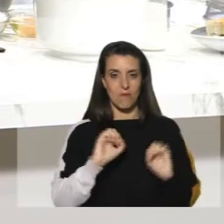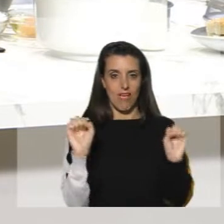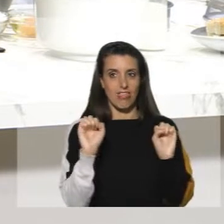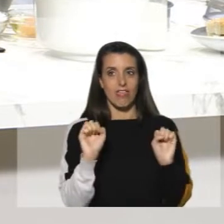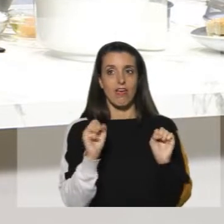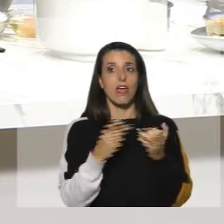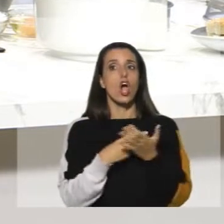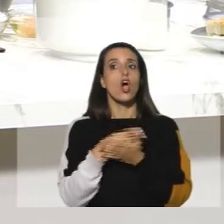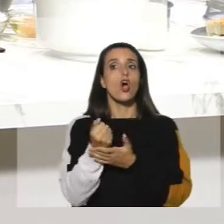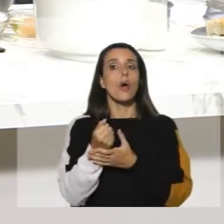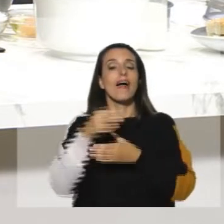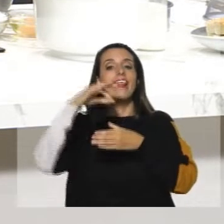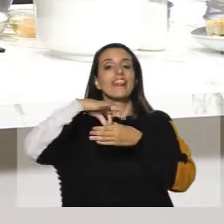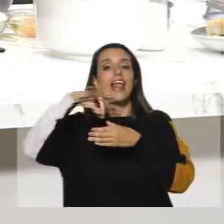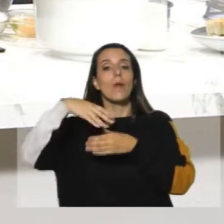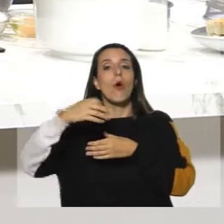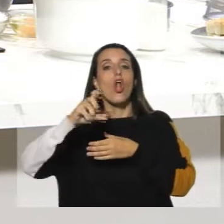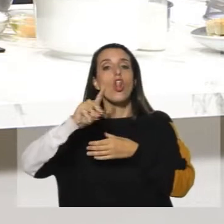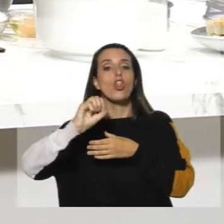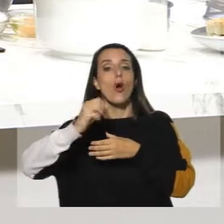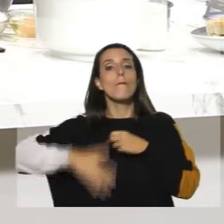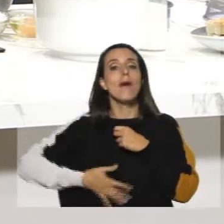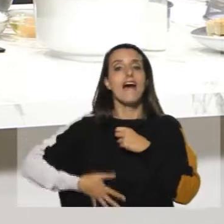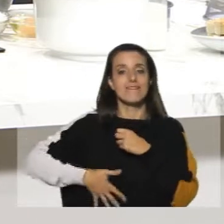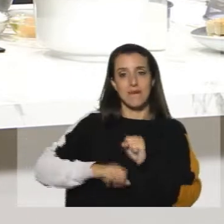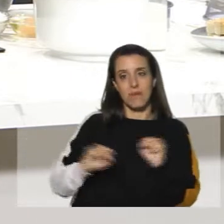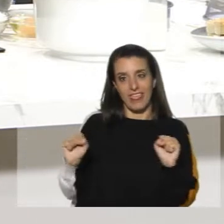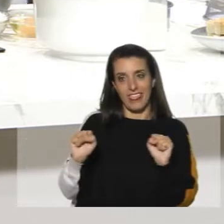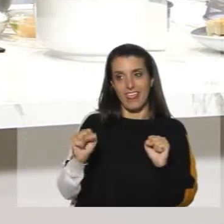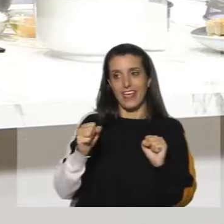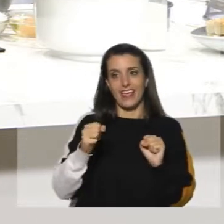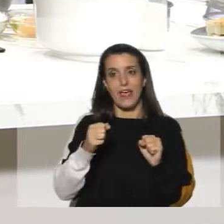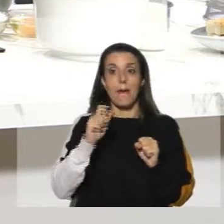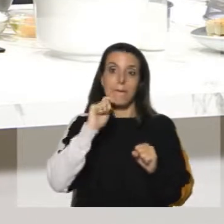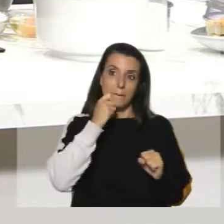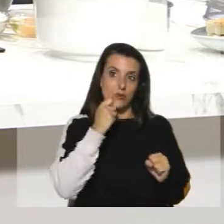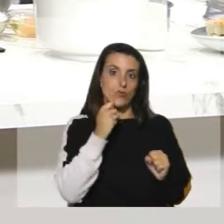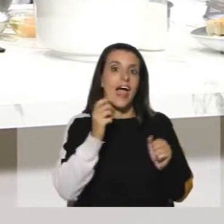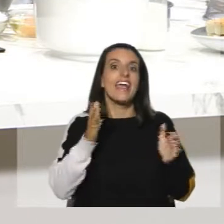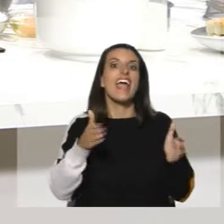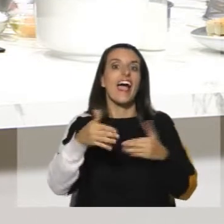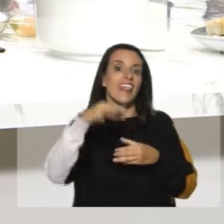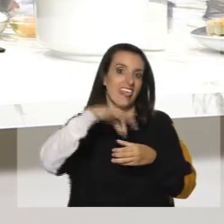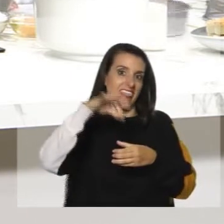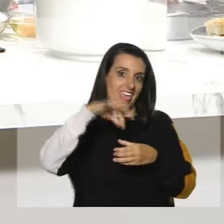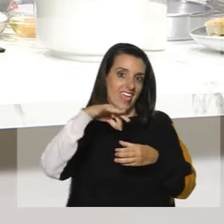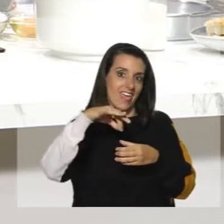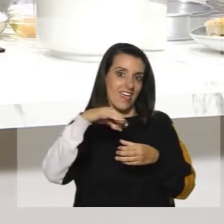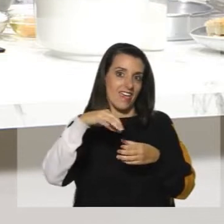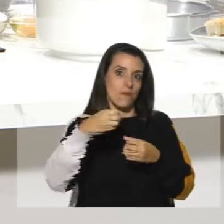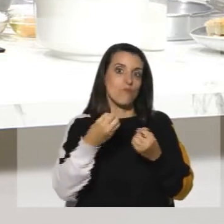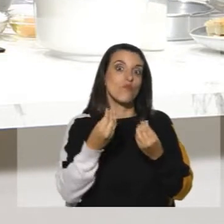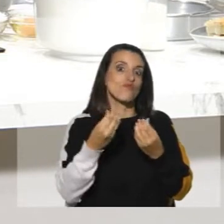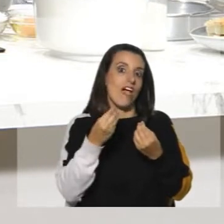Comprate una caja de té de boldo porque viste viernes, sábado, domingo, lunes. Esto es terrible. Además, una todo caja. Correlativo. Y más de un festejo por día,